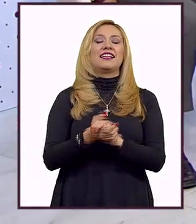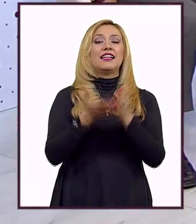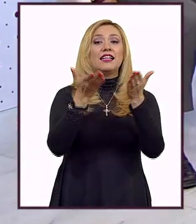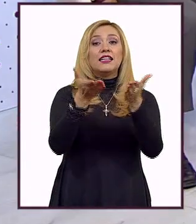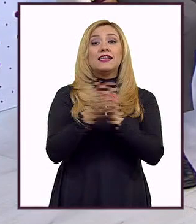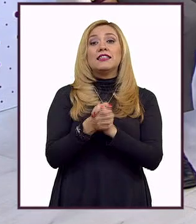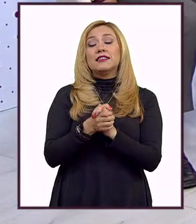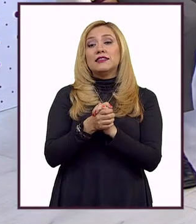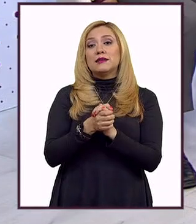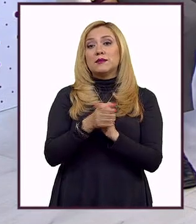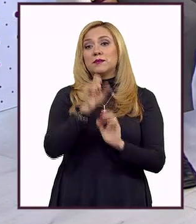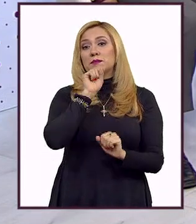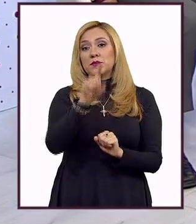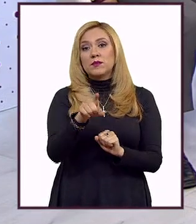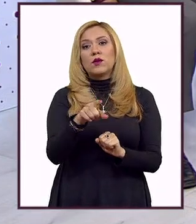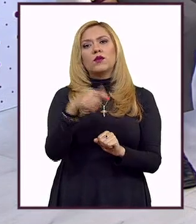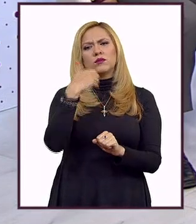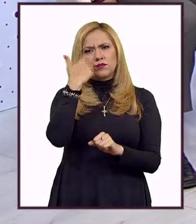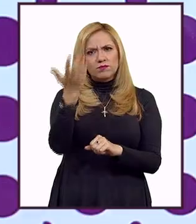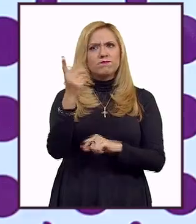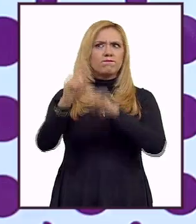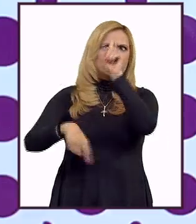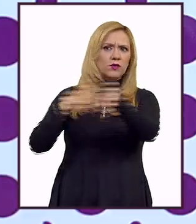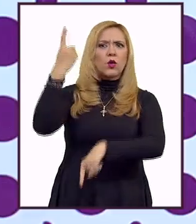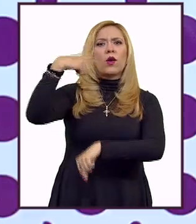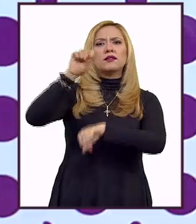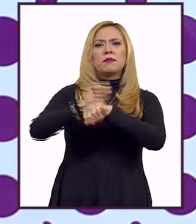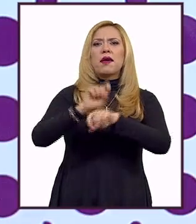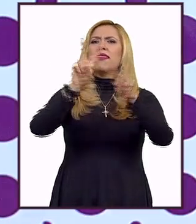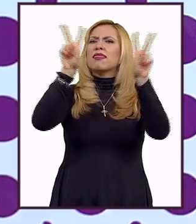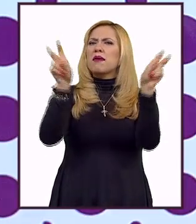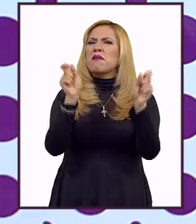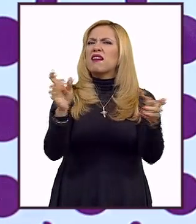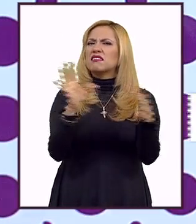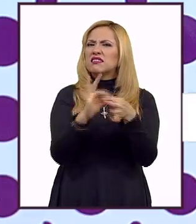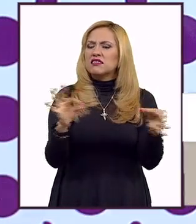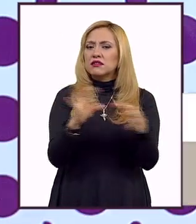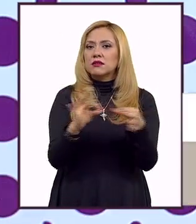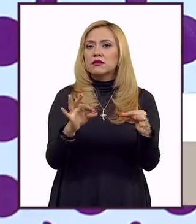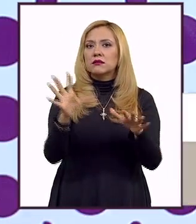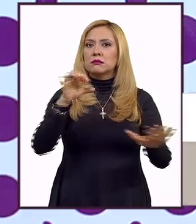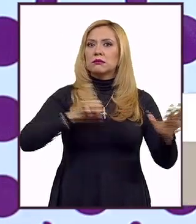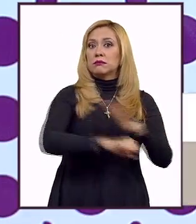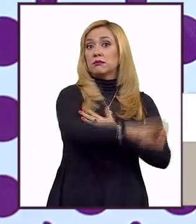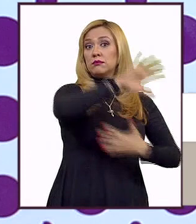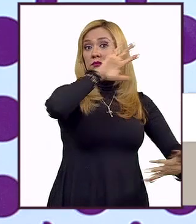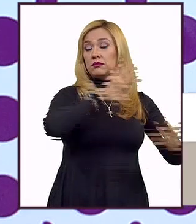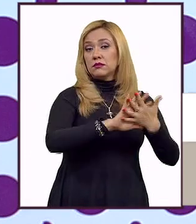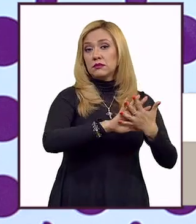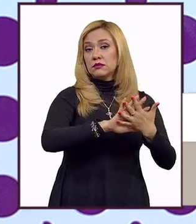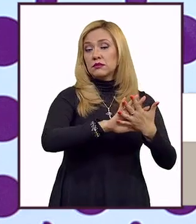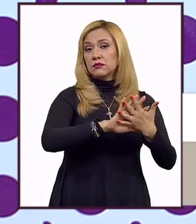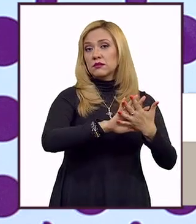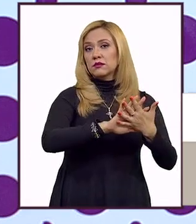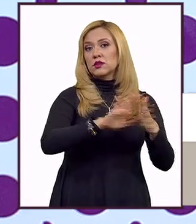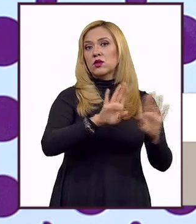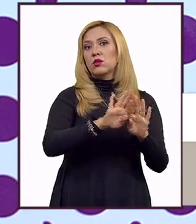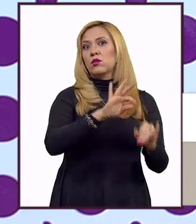aquí. Y bueno, los invito a ver el próximo programa, que será sobre la privación de la libertad como última